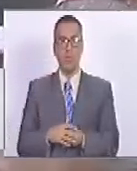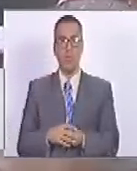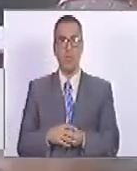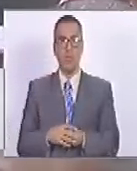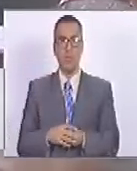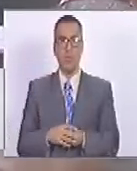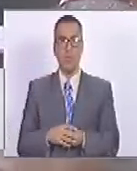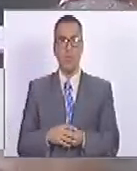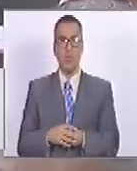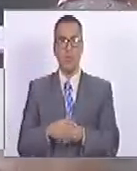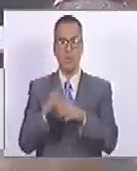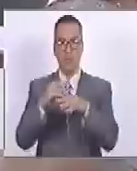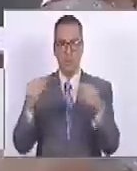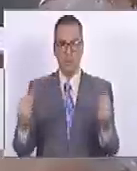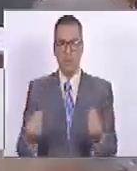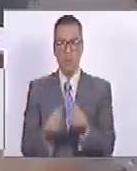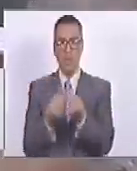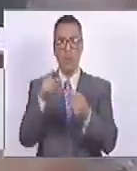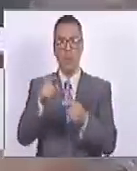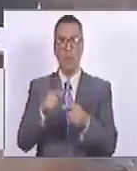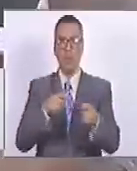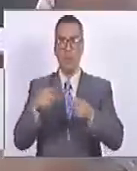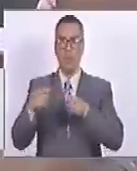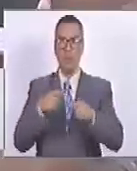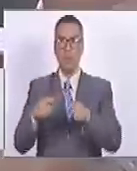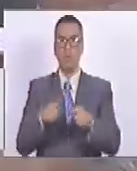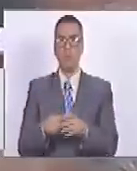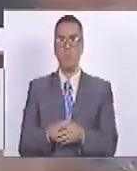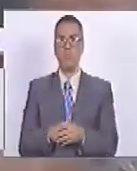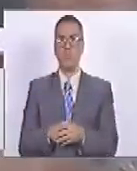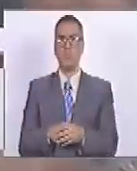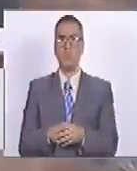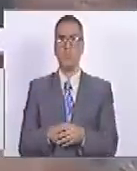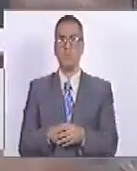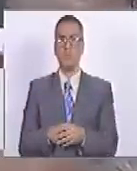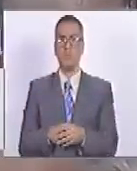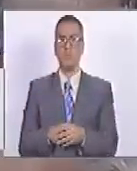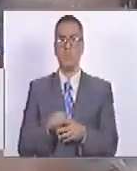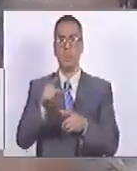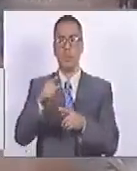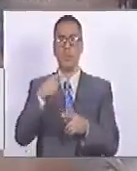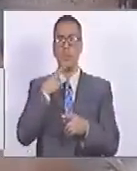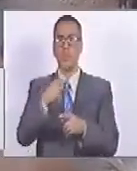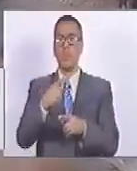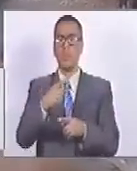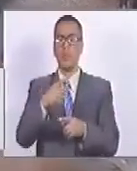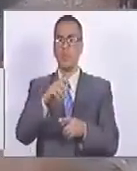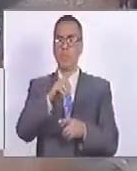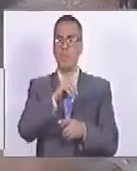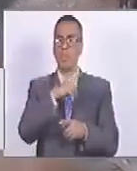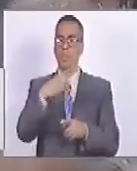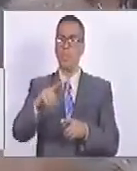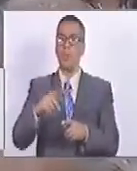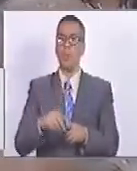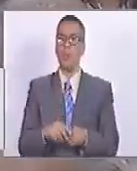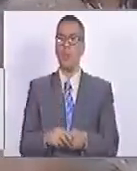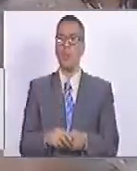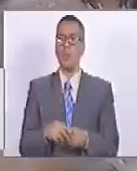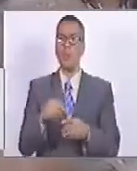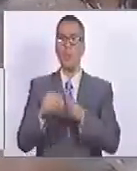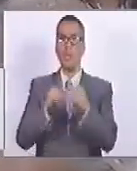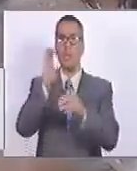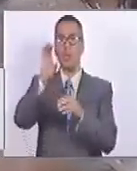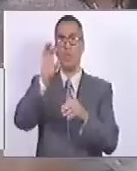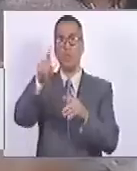estuve acompañando un movimiento que está exigiendo derechos y con lo que el